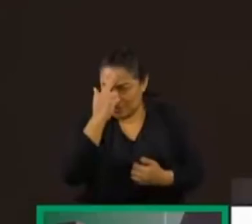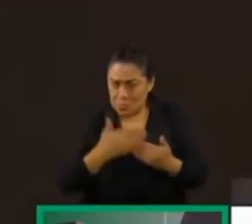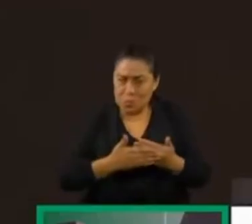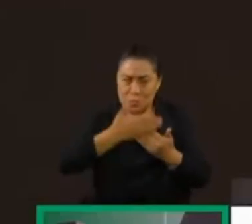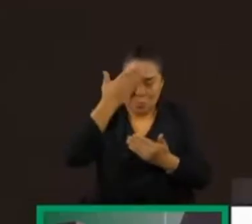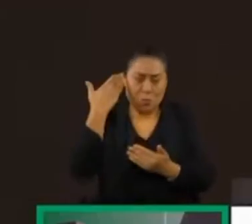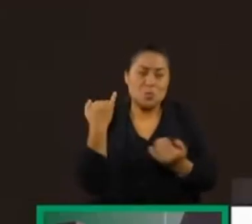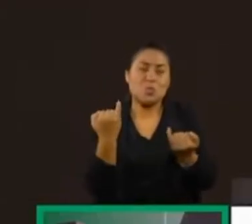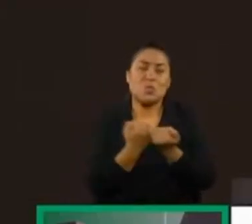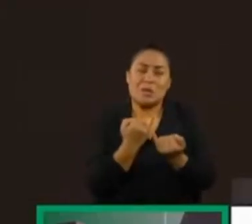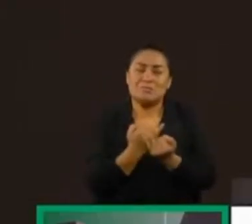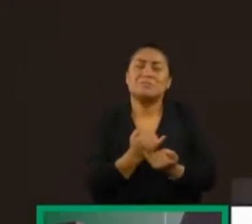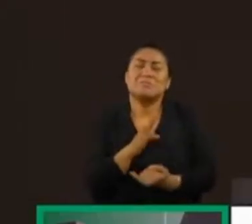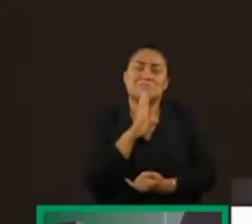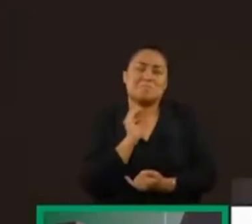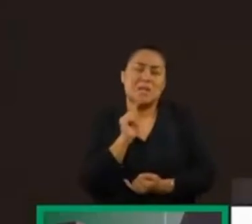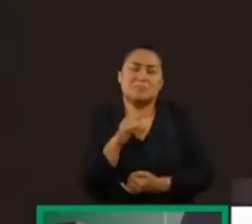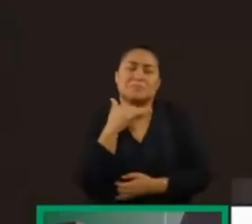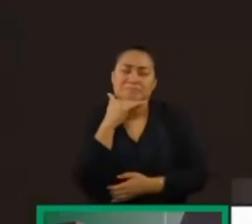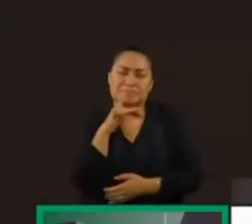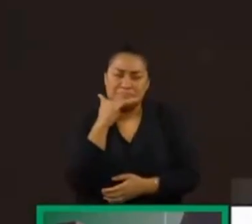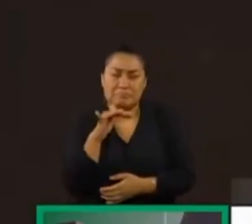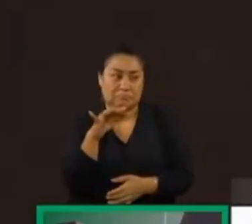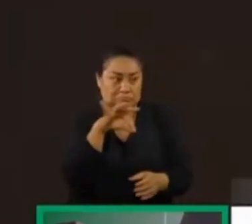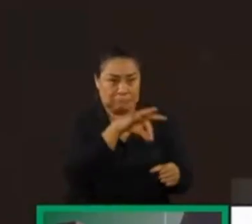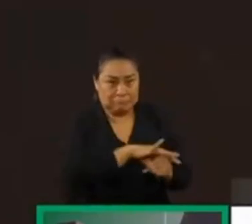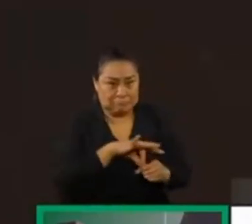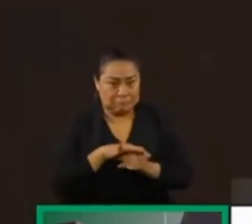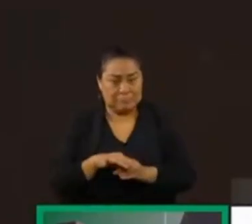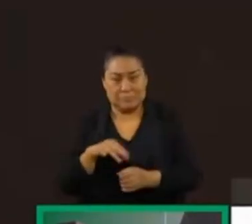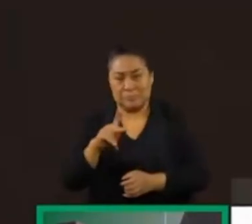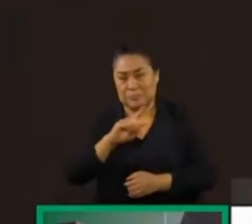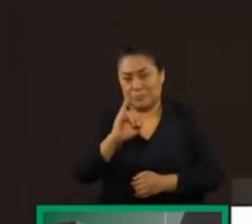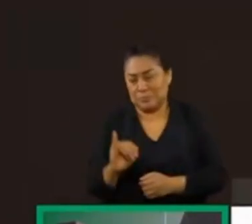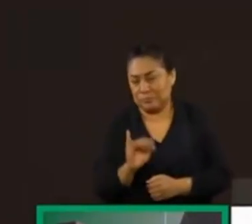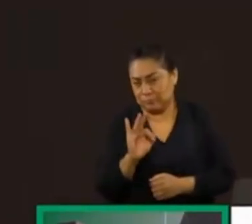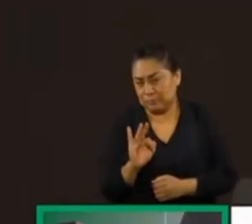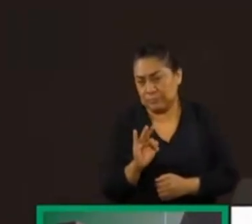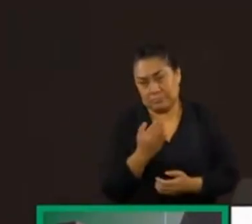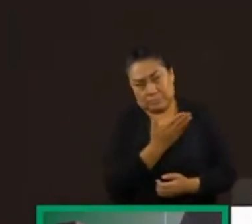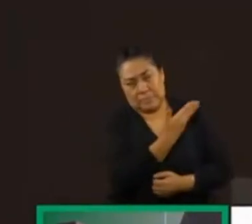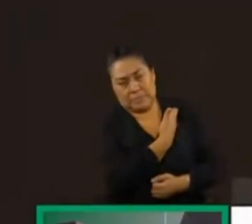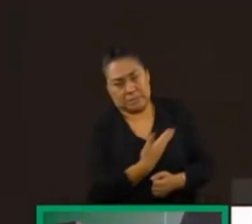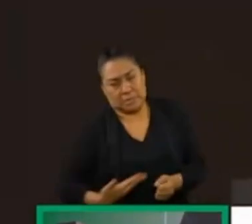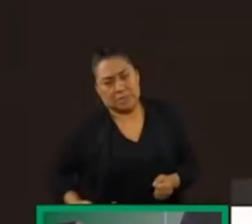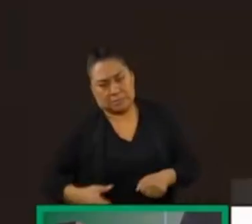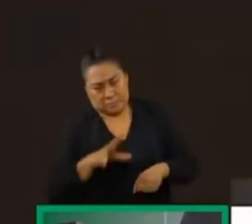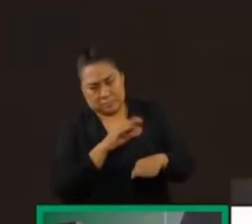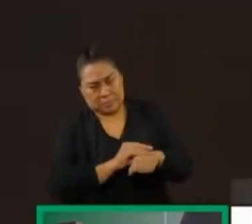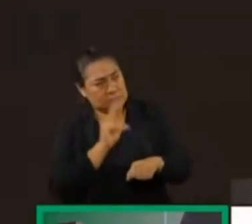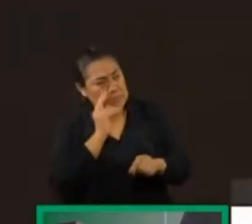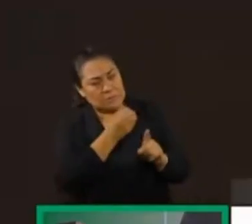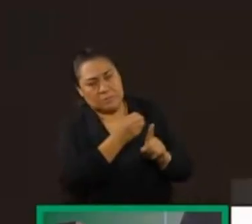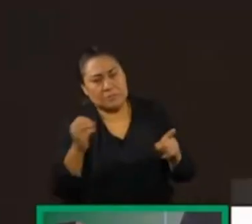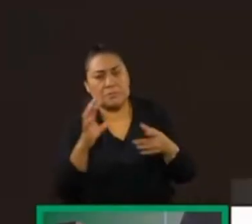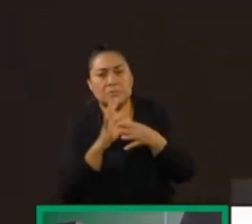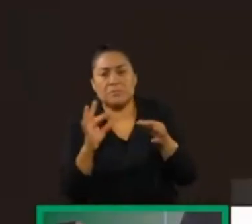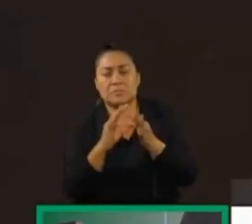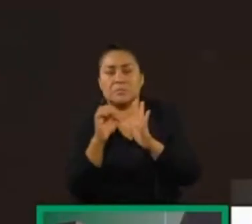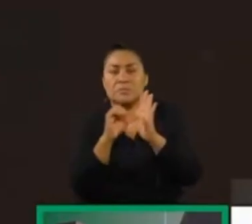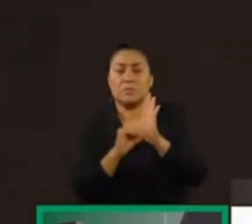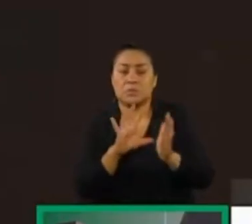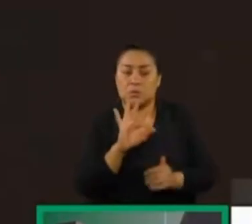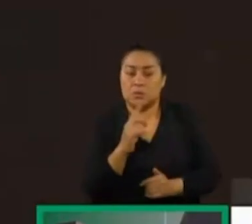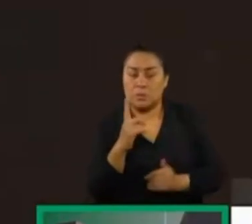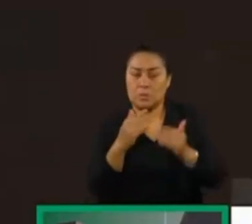fraude de la elección judicial. Presidente, si pudiera concederme una moción de ilustración del artículo 41, párrafo 12 de